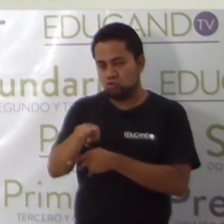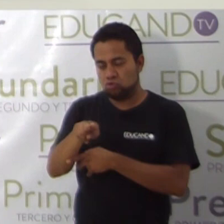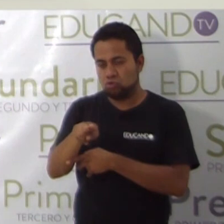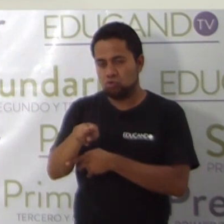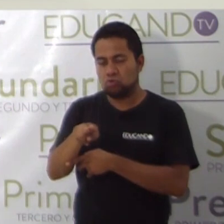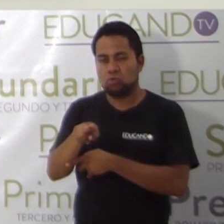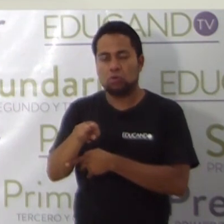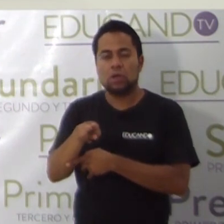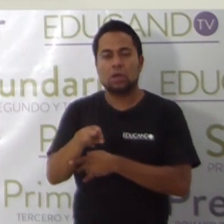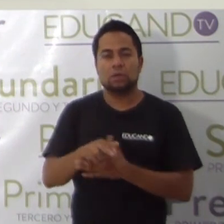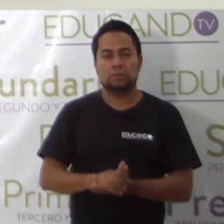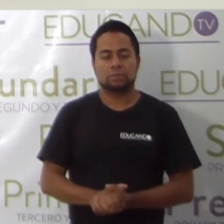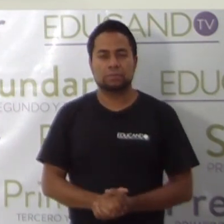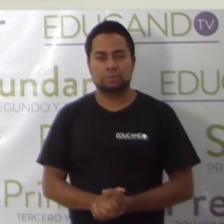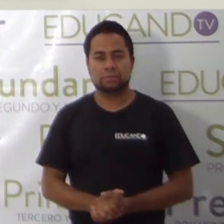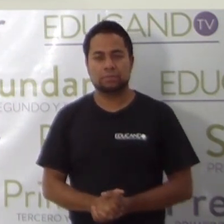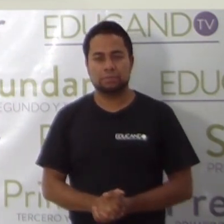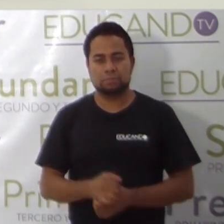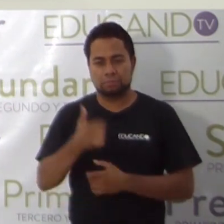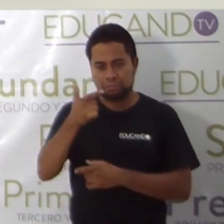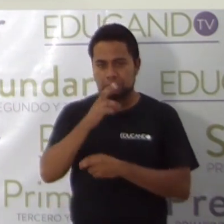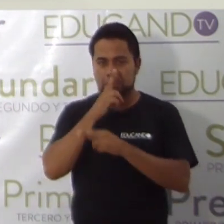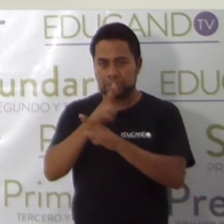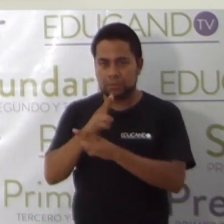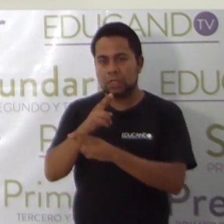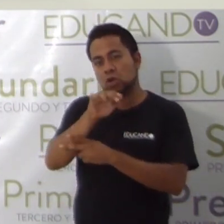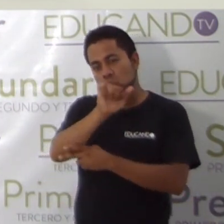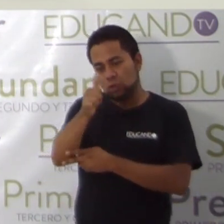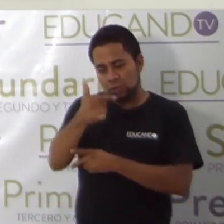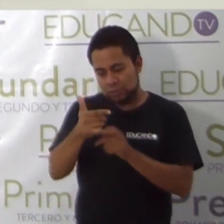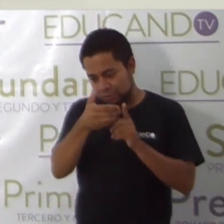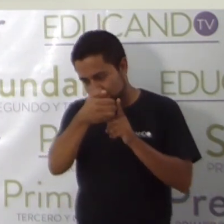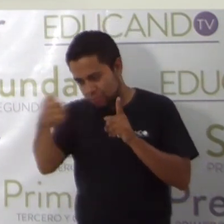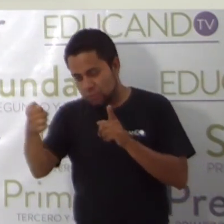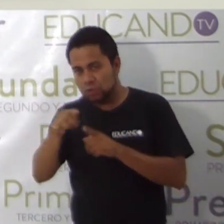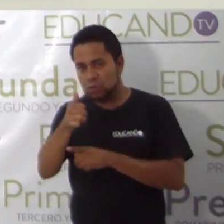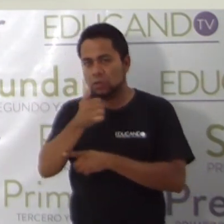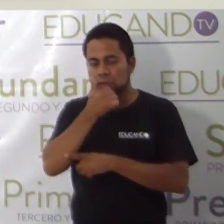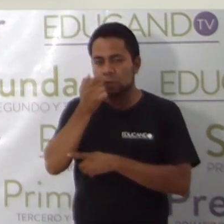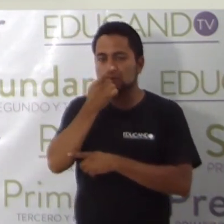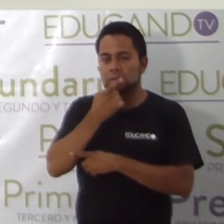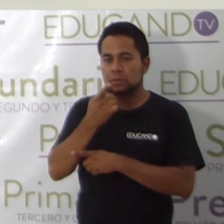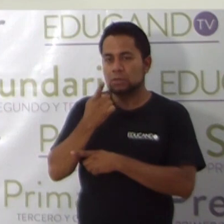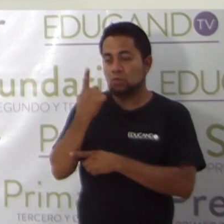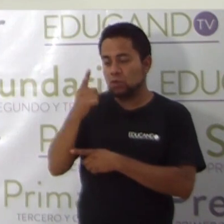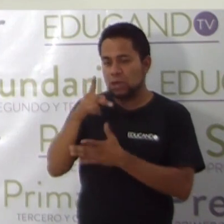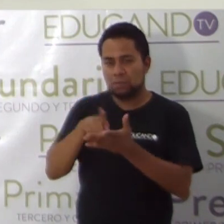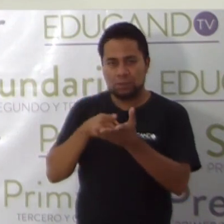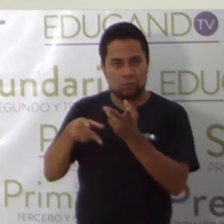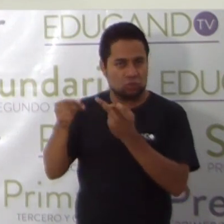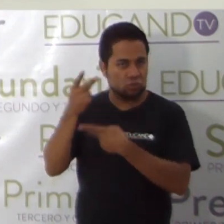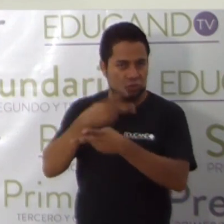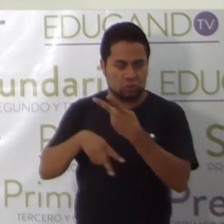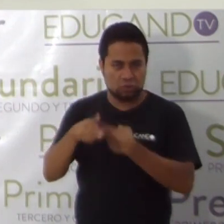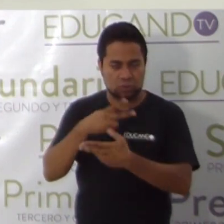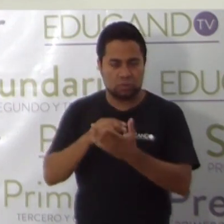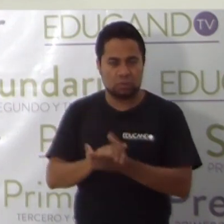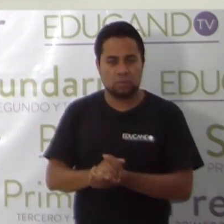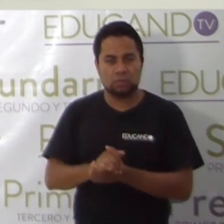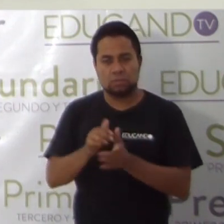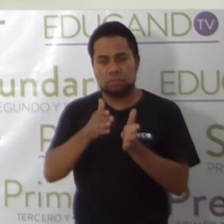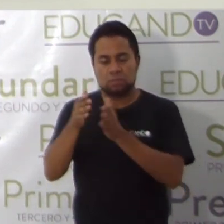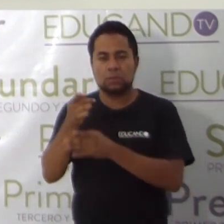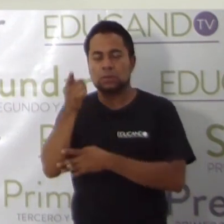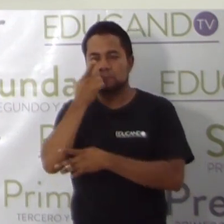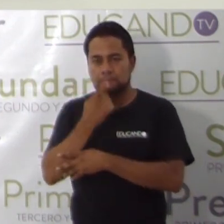Llevamos 7 respuestas. Vamos a hacer las otras 7. Otro alumno dijo que faltó una vez. El siguiente